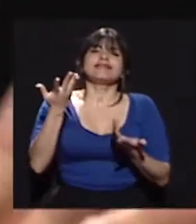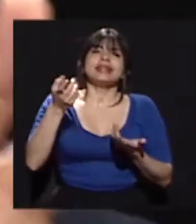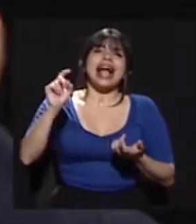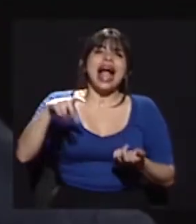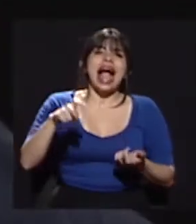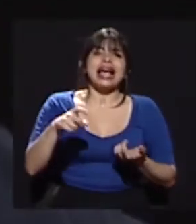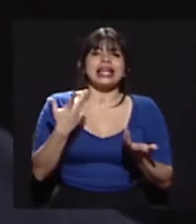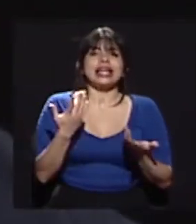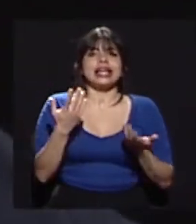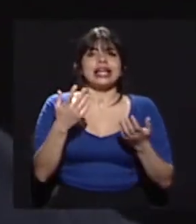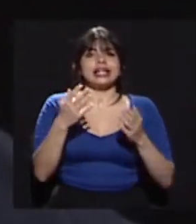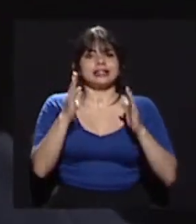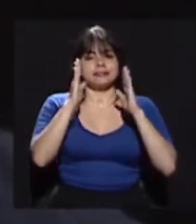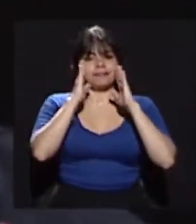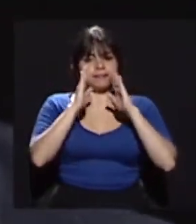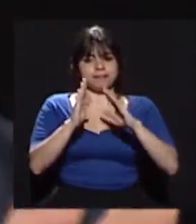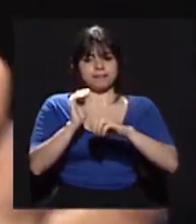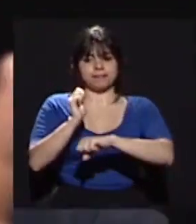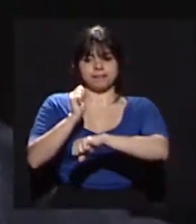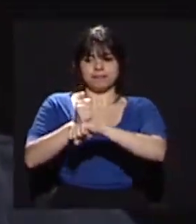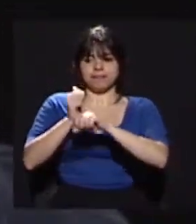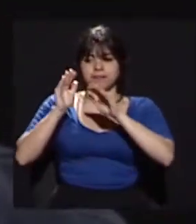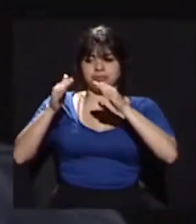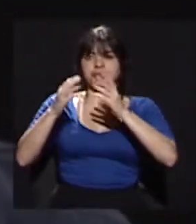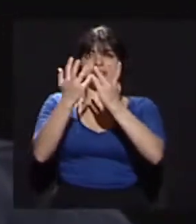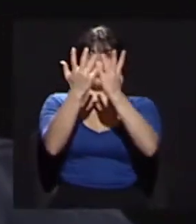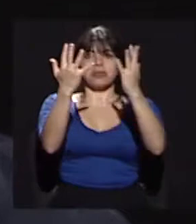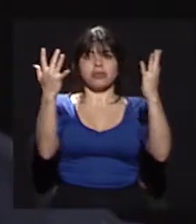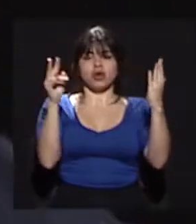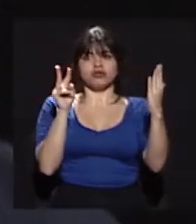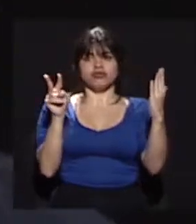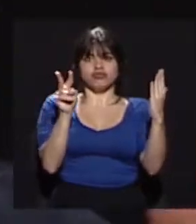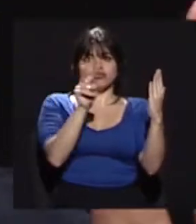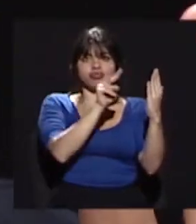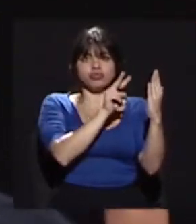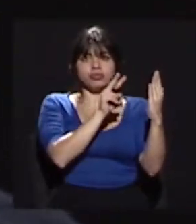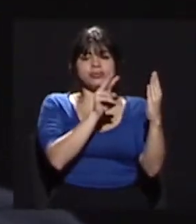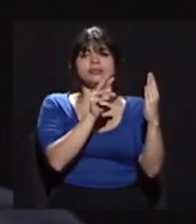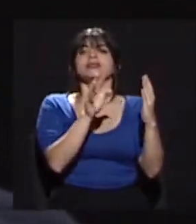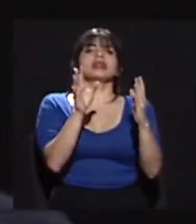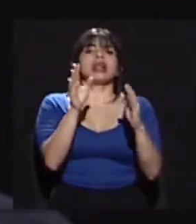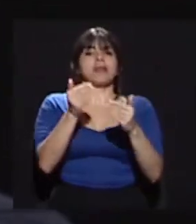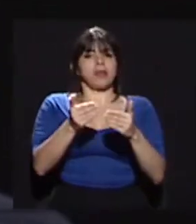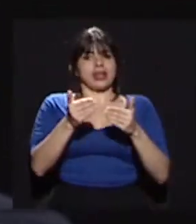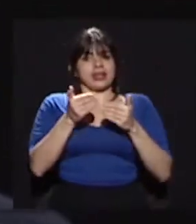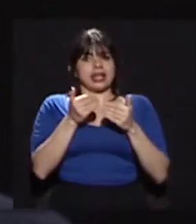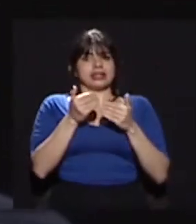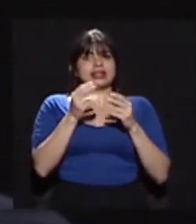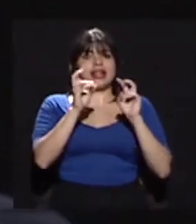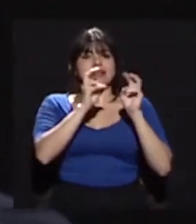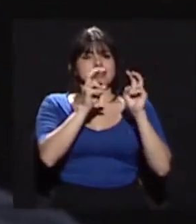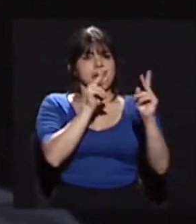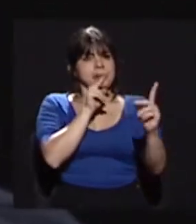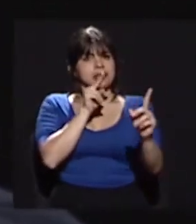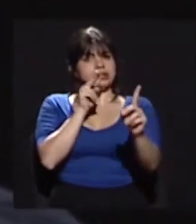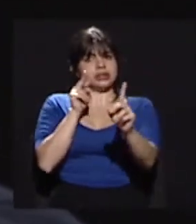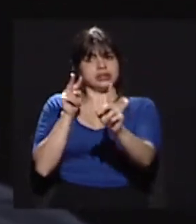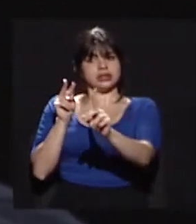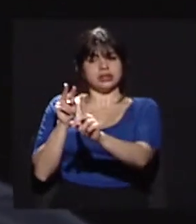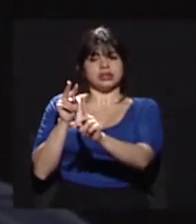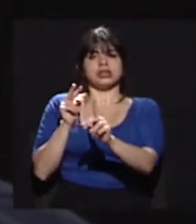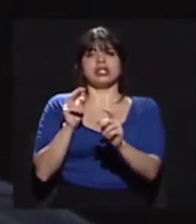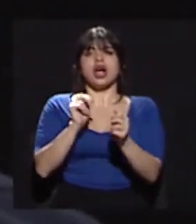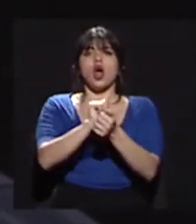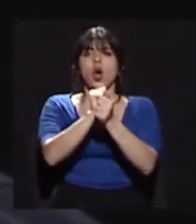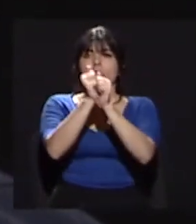hay que colocar el foco en el bosque y tomar una cierta distancia frente a los temas convertir